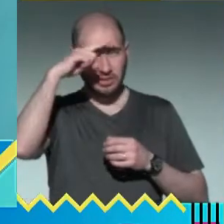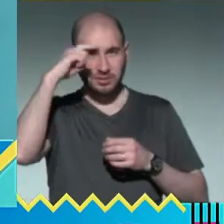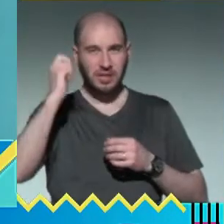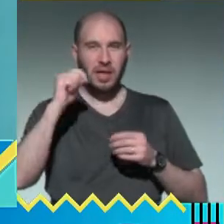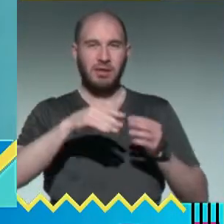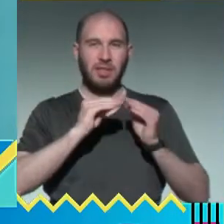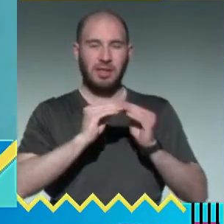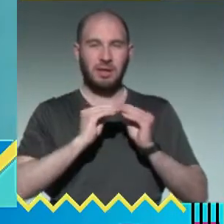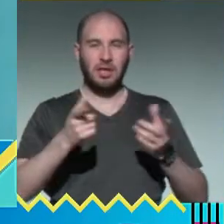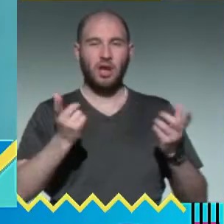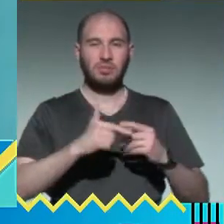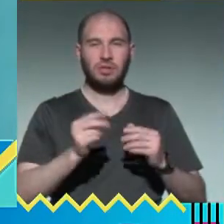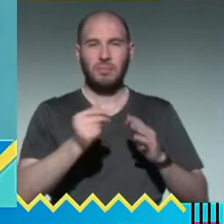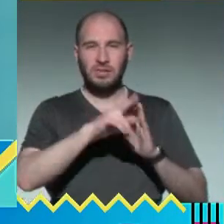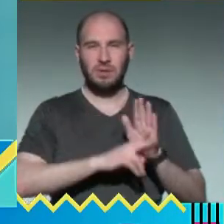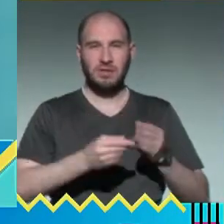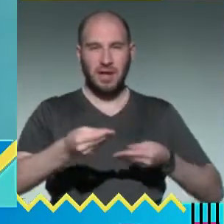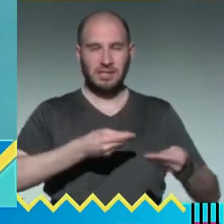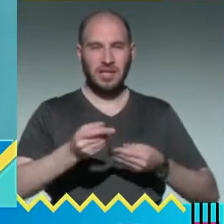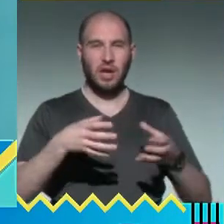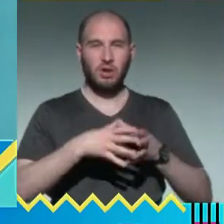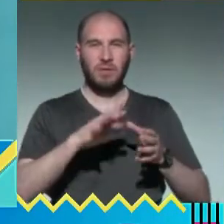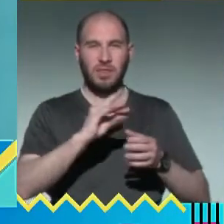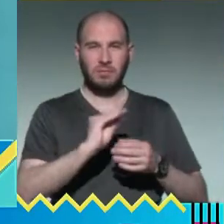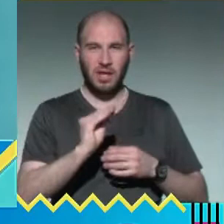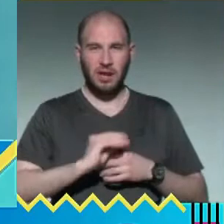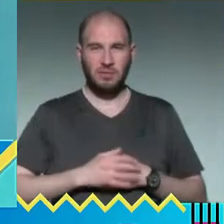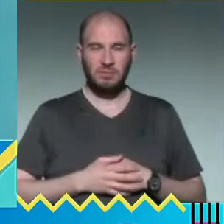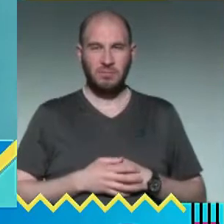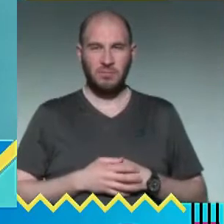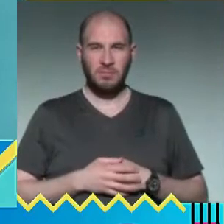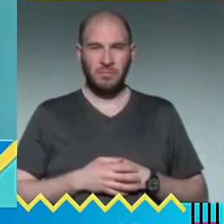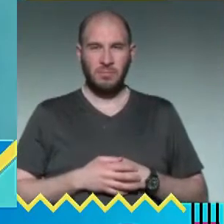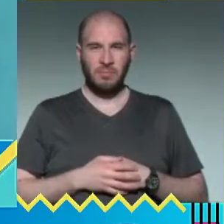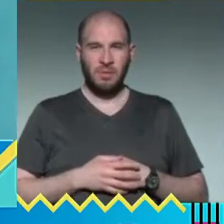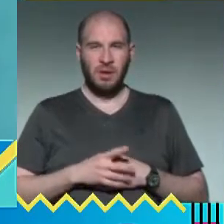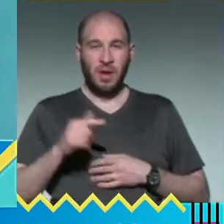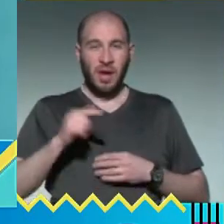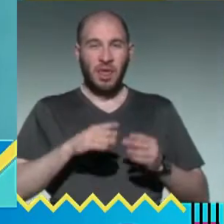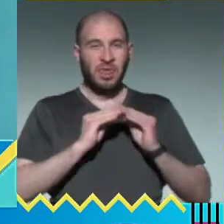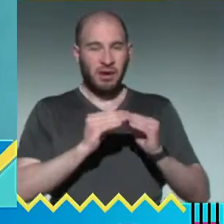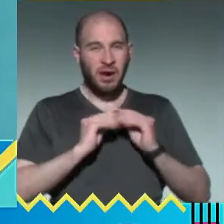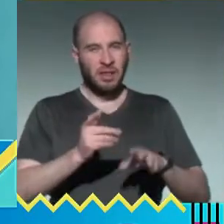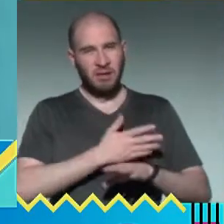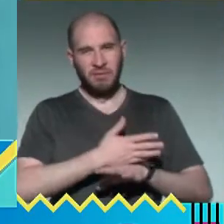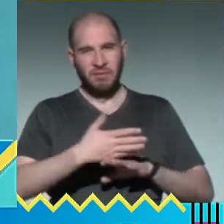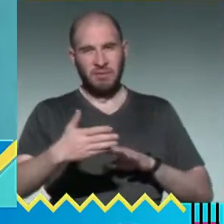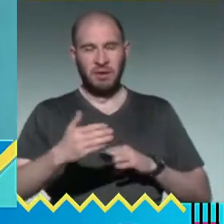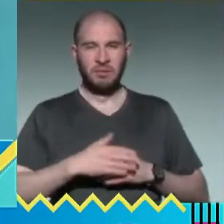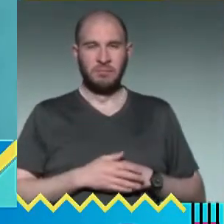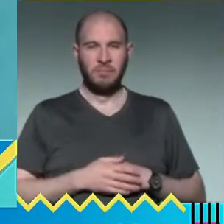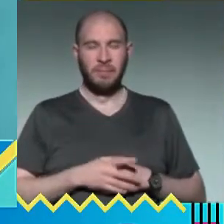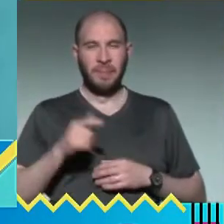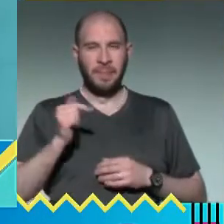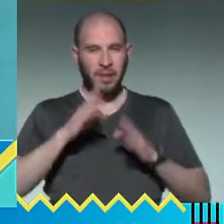está debatiendo en la Comisión de Presupuesto de Hacienda de la Cámara de Diputados. Y obviamente este debate se va a extender, ya se